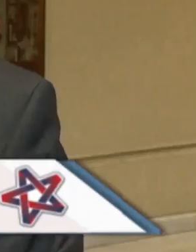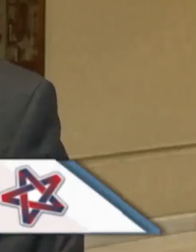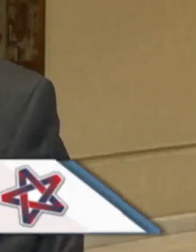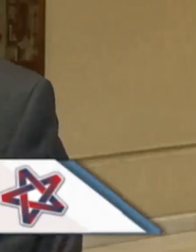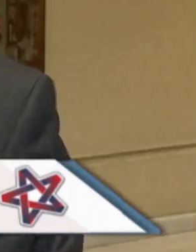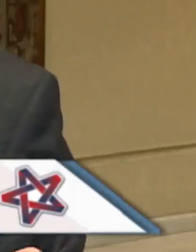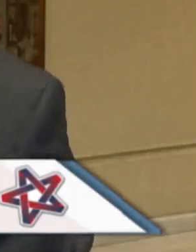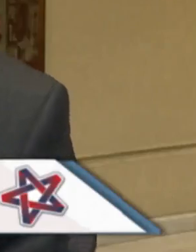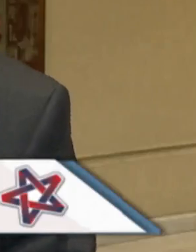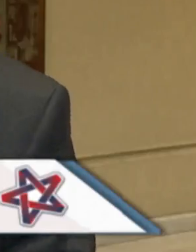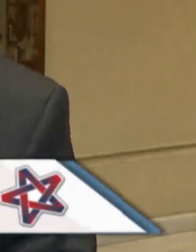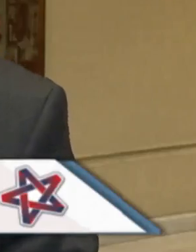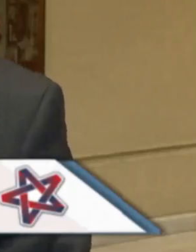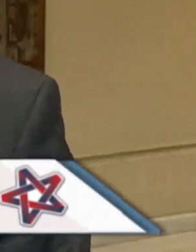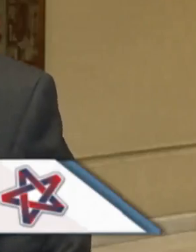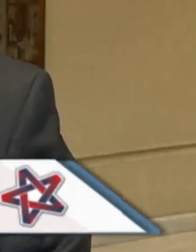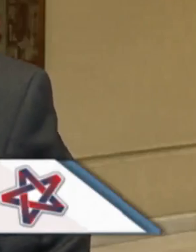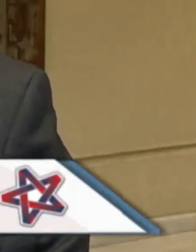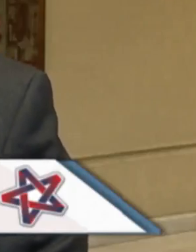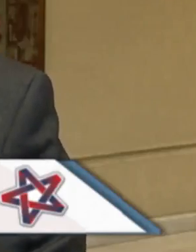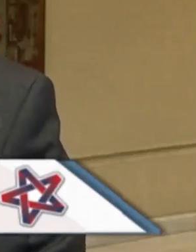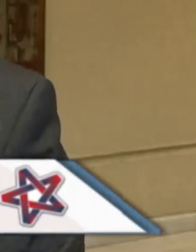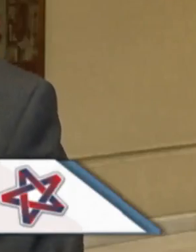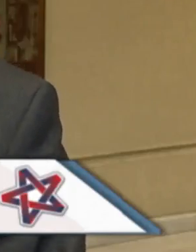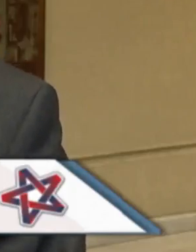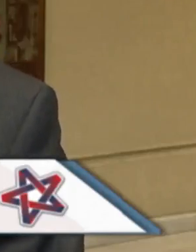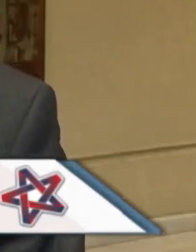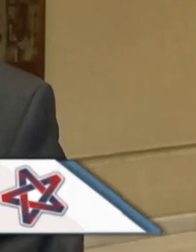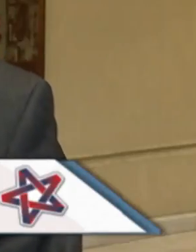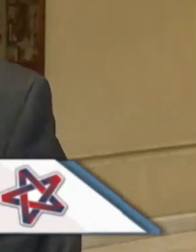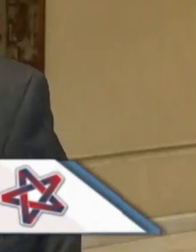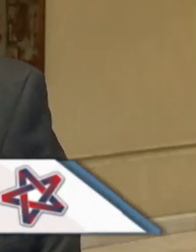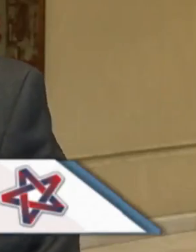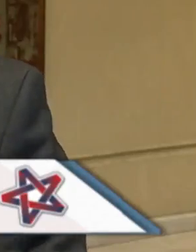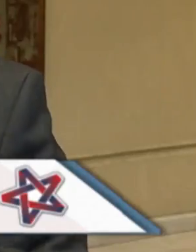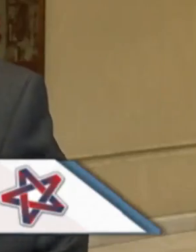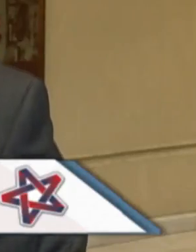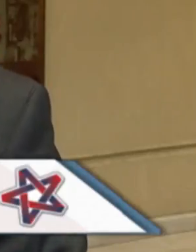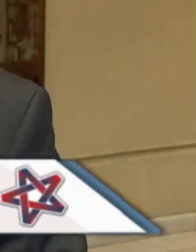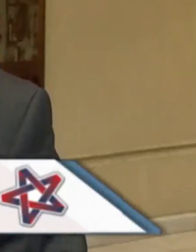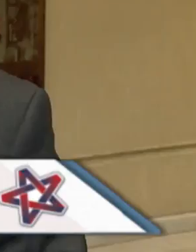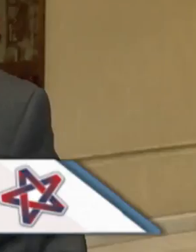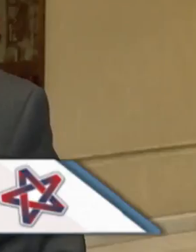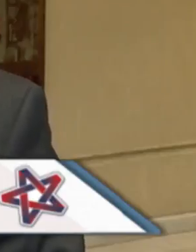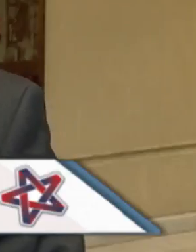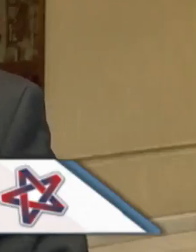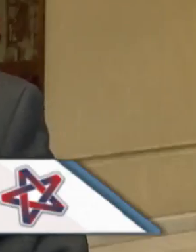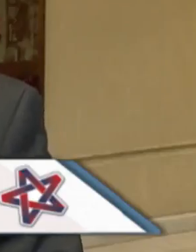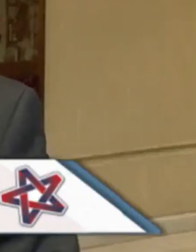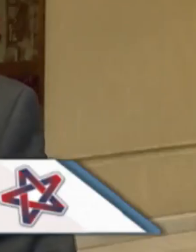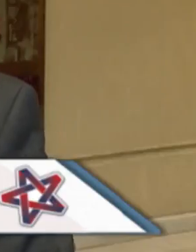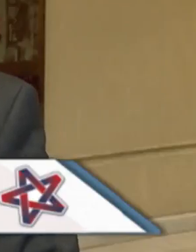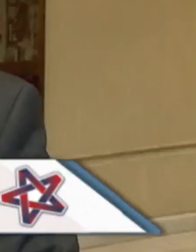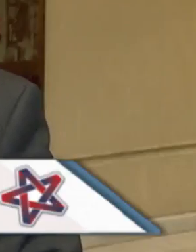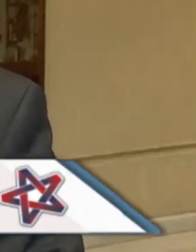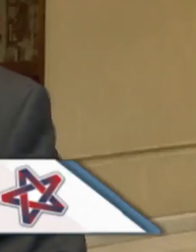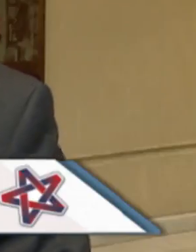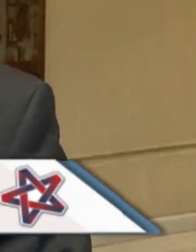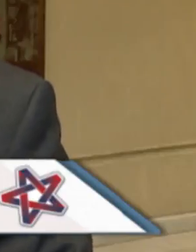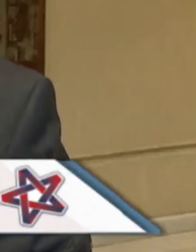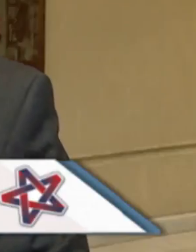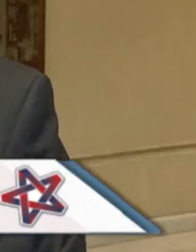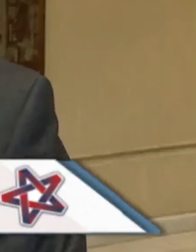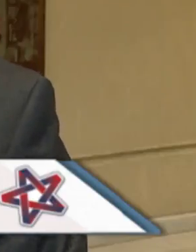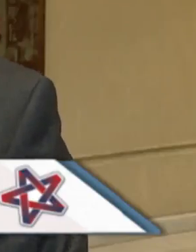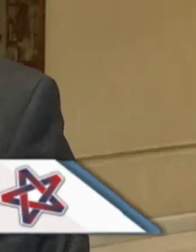va a tener que responder civilmente por cierto de lo que ocurra en el estacionamiento y el peso de la prueba de comprobar que si se realizaron las